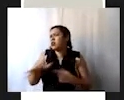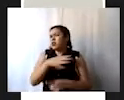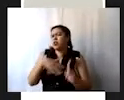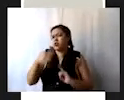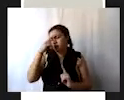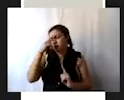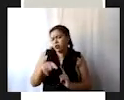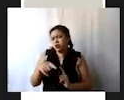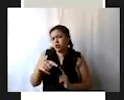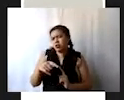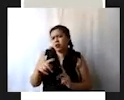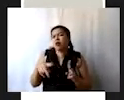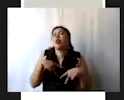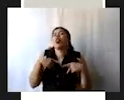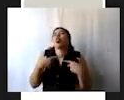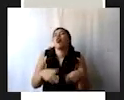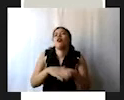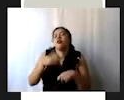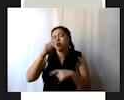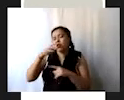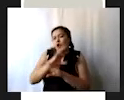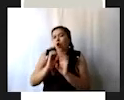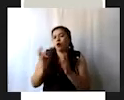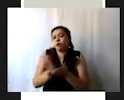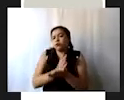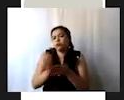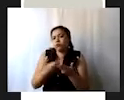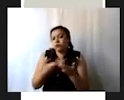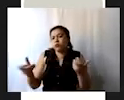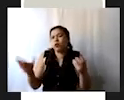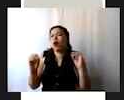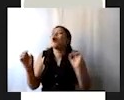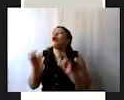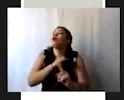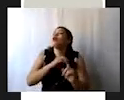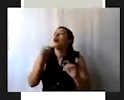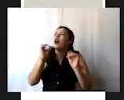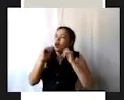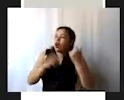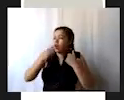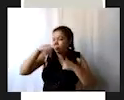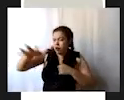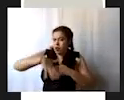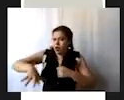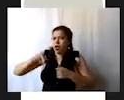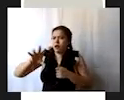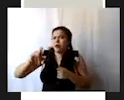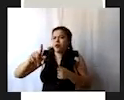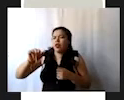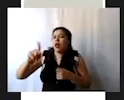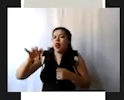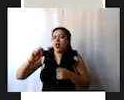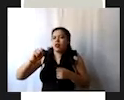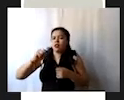mayor vulnerabilidad o marginación, o también las organizaciones que trabajan en cuestiones ambientales, ¿no? Que velan a veces